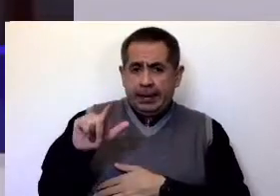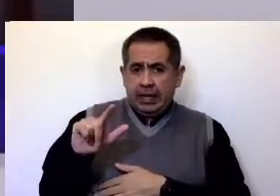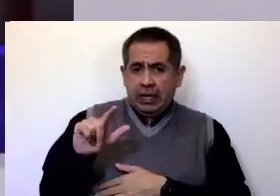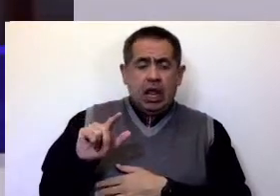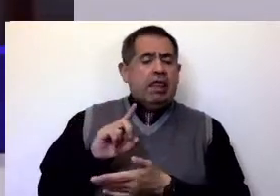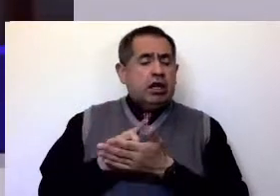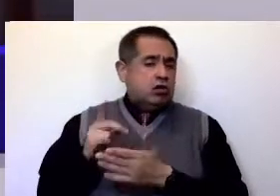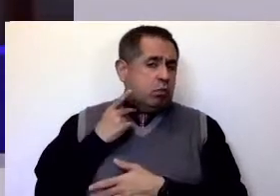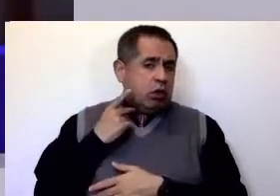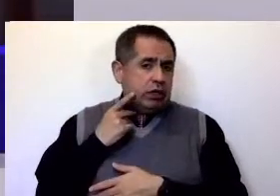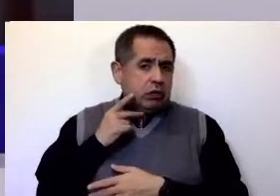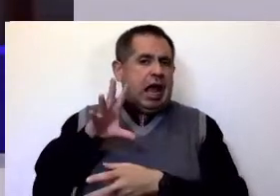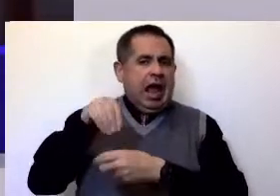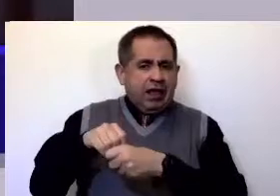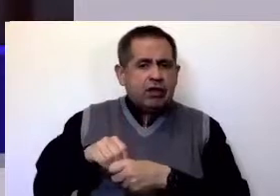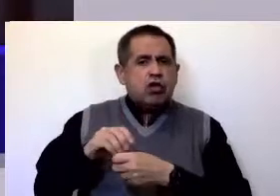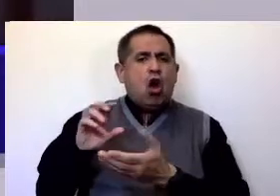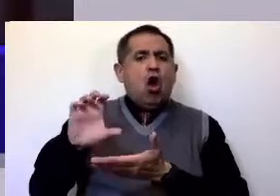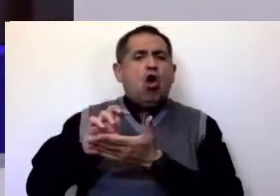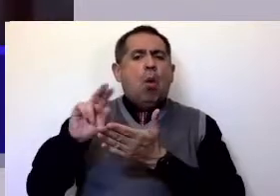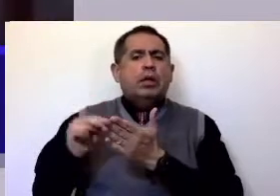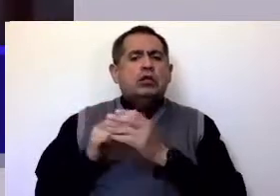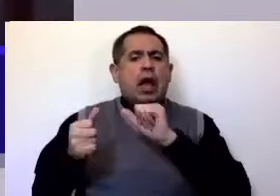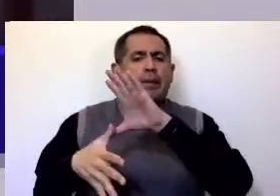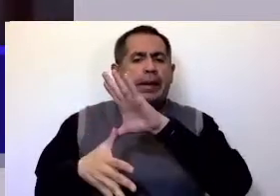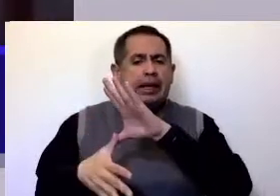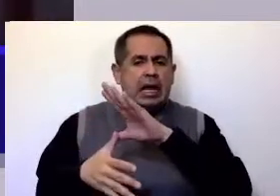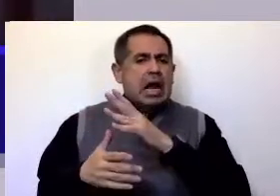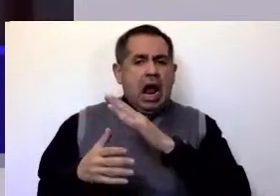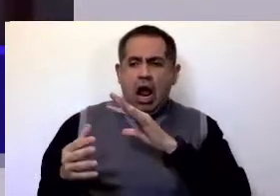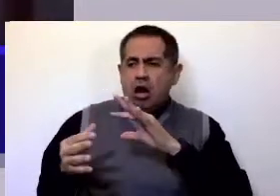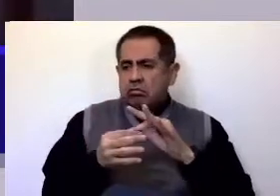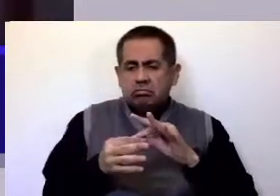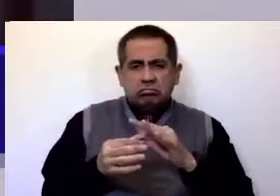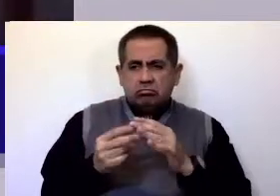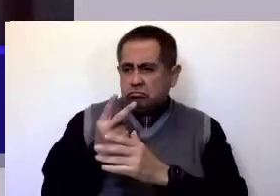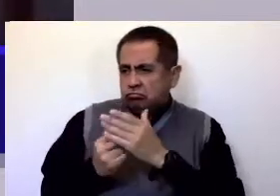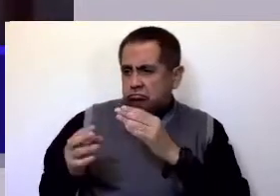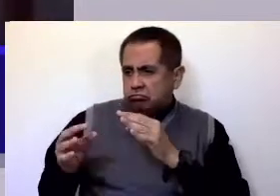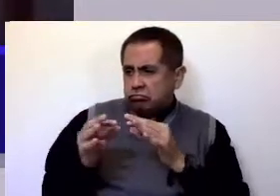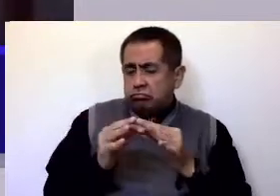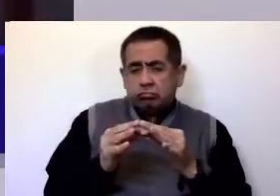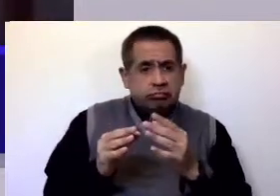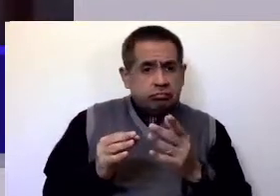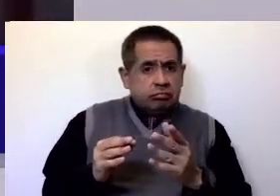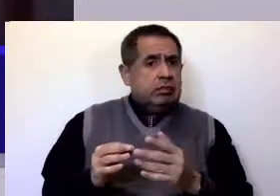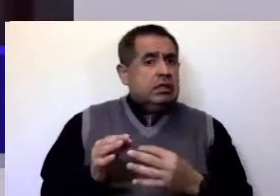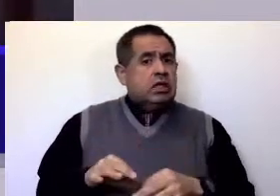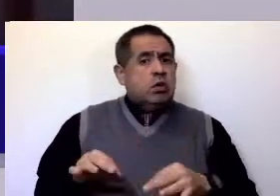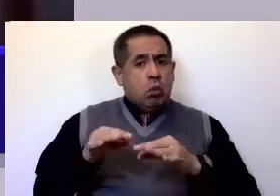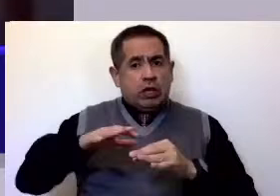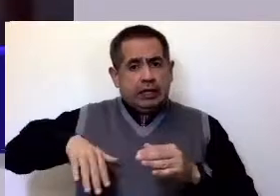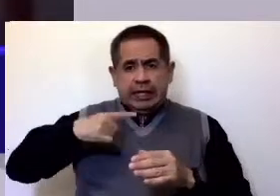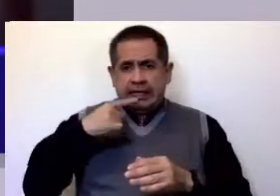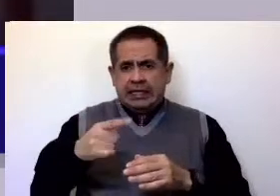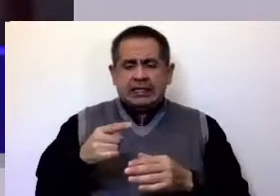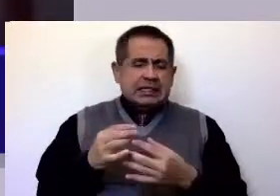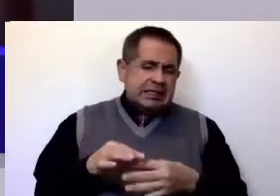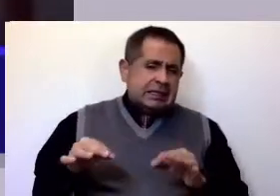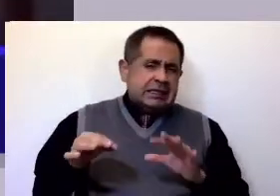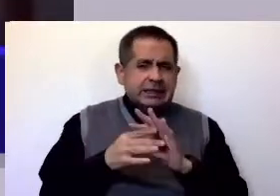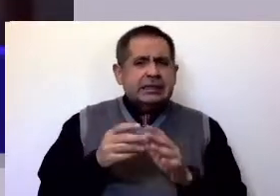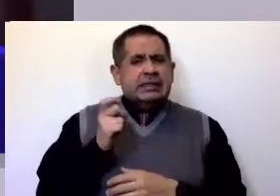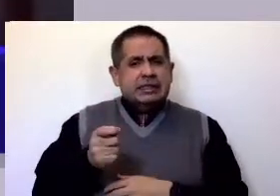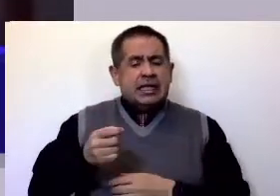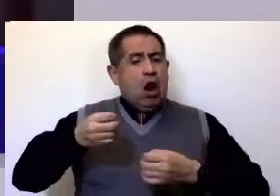convención americana la vía de la conexidad la importancia del mencionado caso refiere el juez